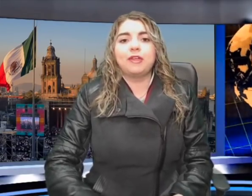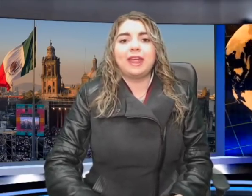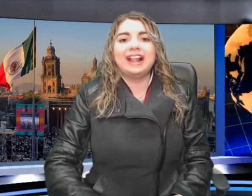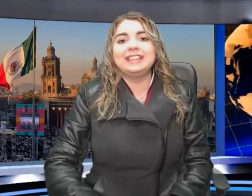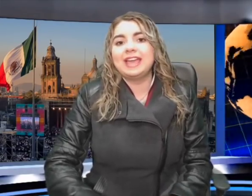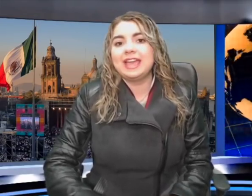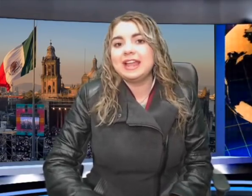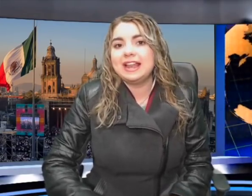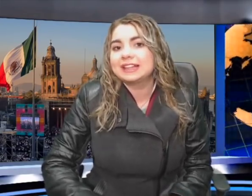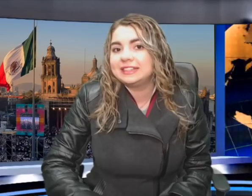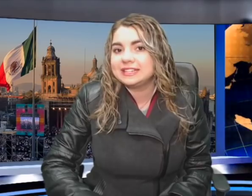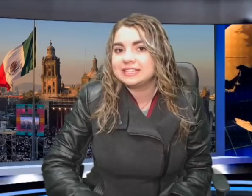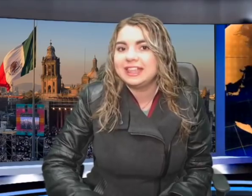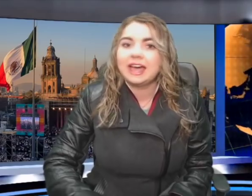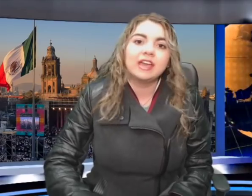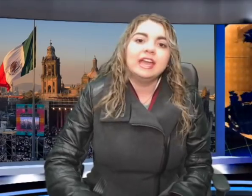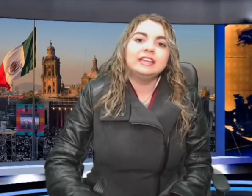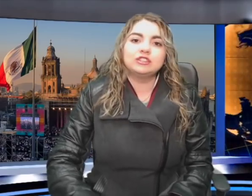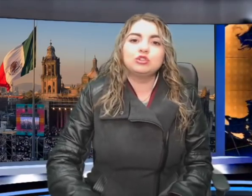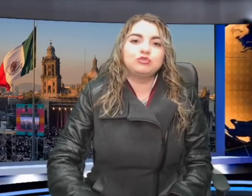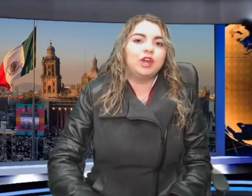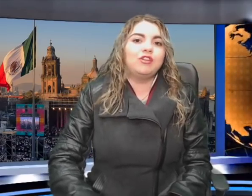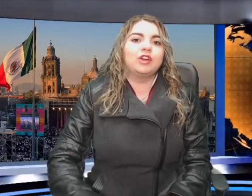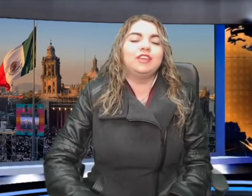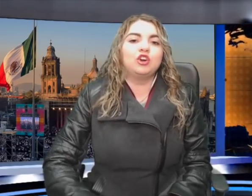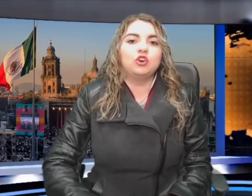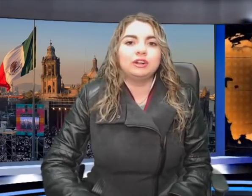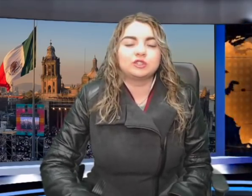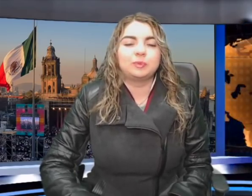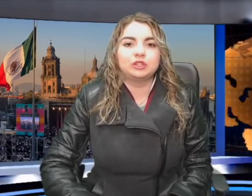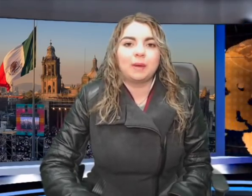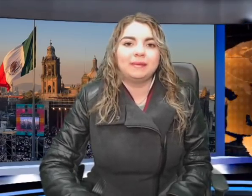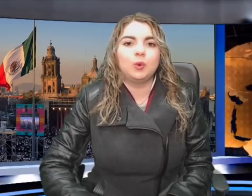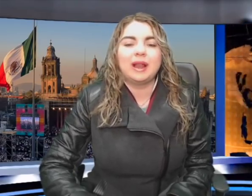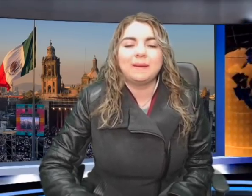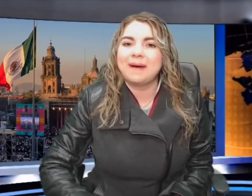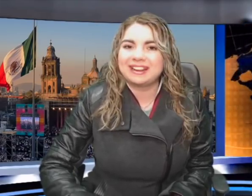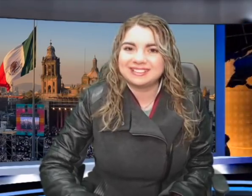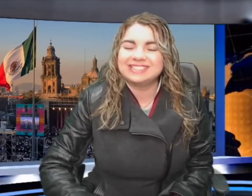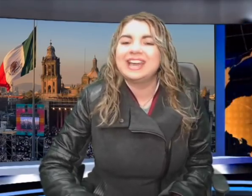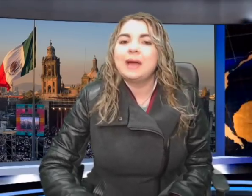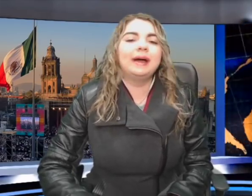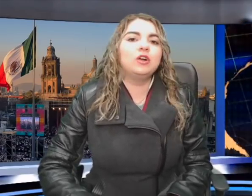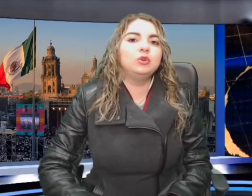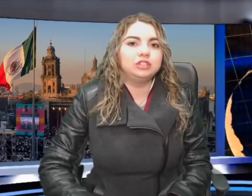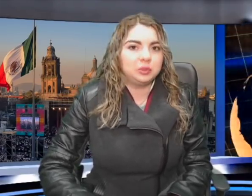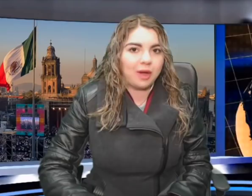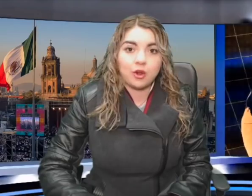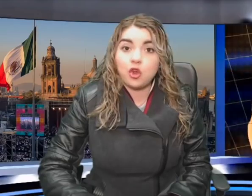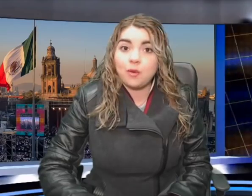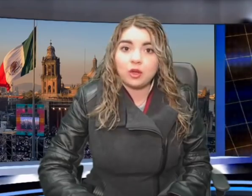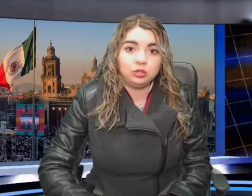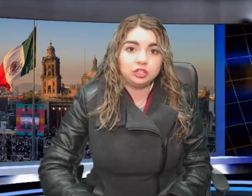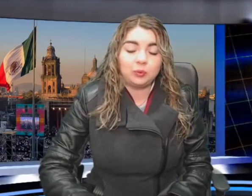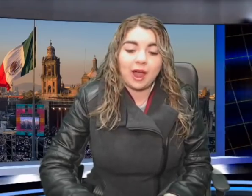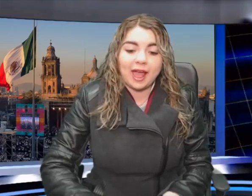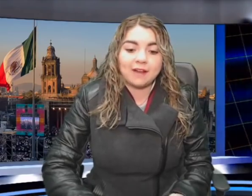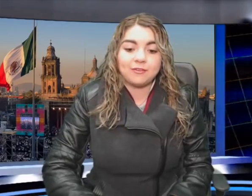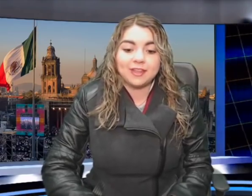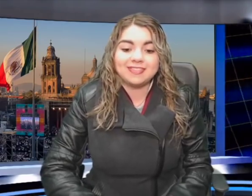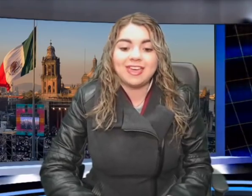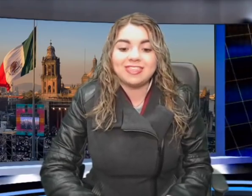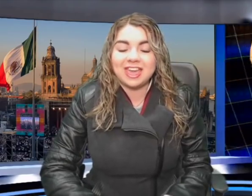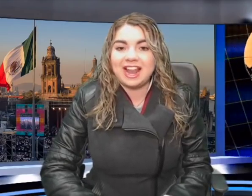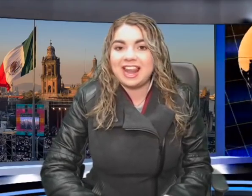Comisión Federal de Electricidad. Y esto fue lo que dijo con respecto a Manuel Bartlett. ¿Va a continuar o no va a continuar